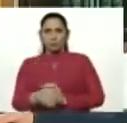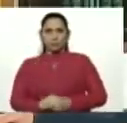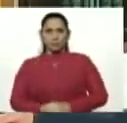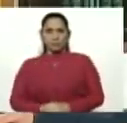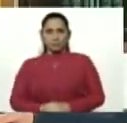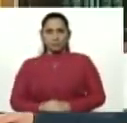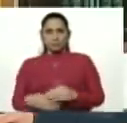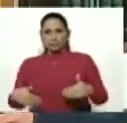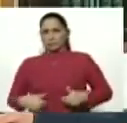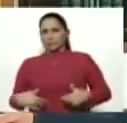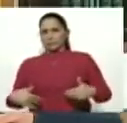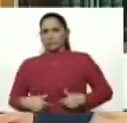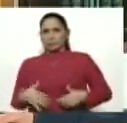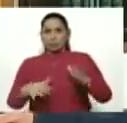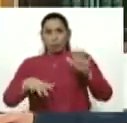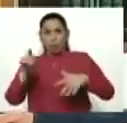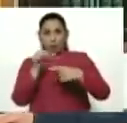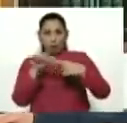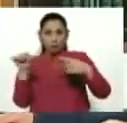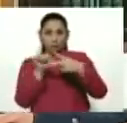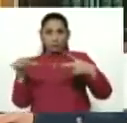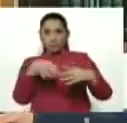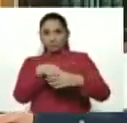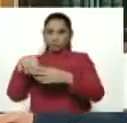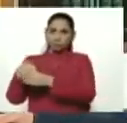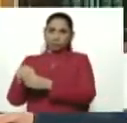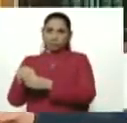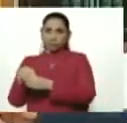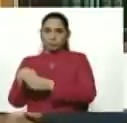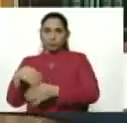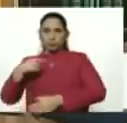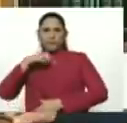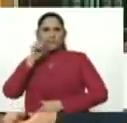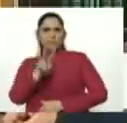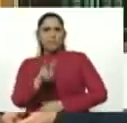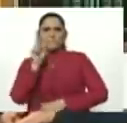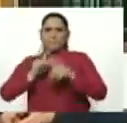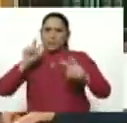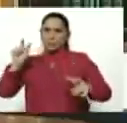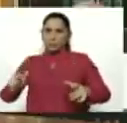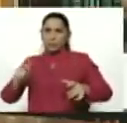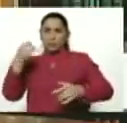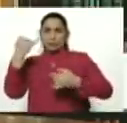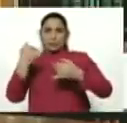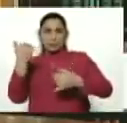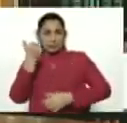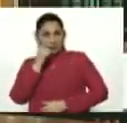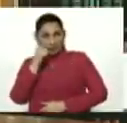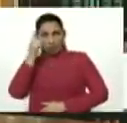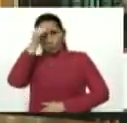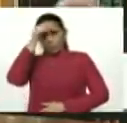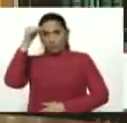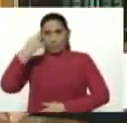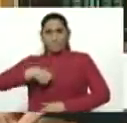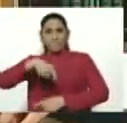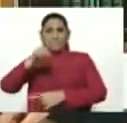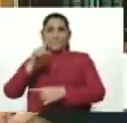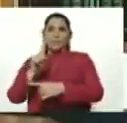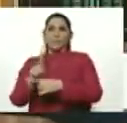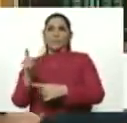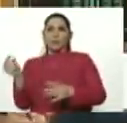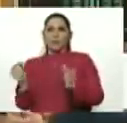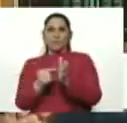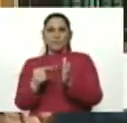Ese sacrificio de 11 semanas, yo estaba viendo gente que este fin de semana por primera vez salía, o esta